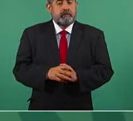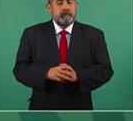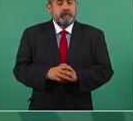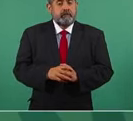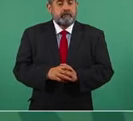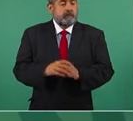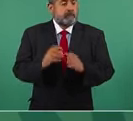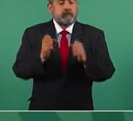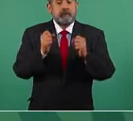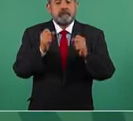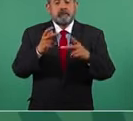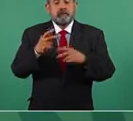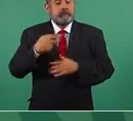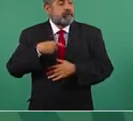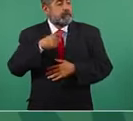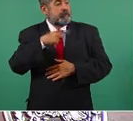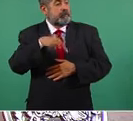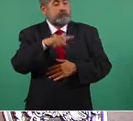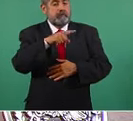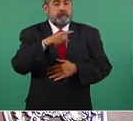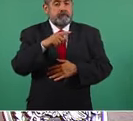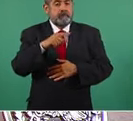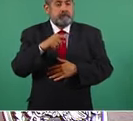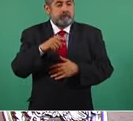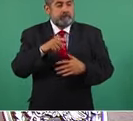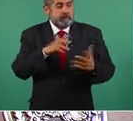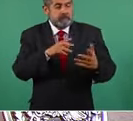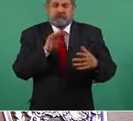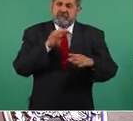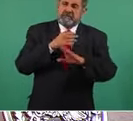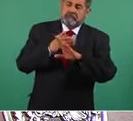ni supieron por lo que votaban,